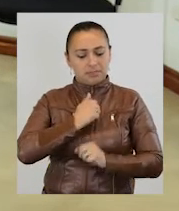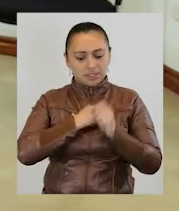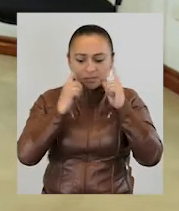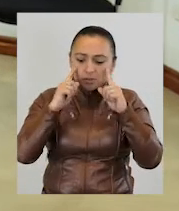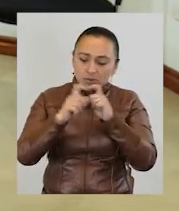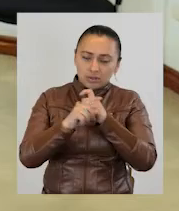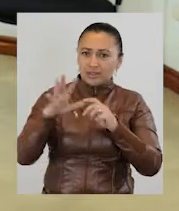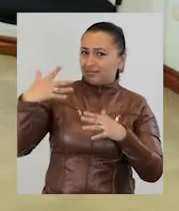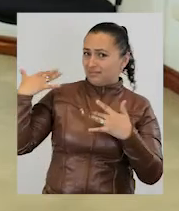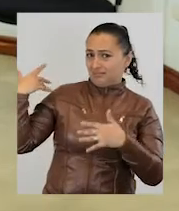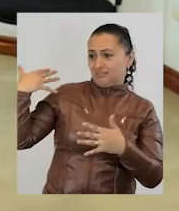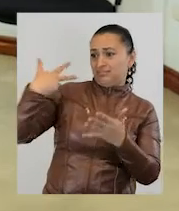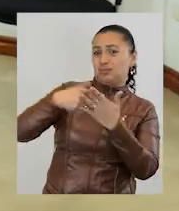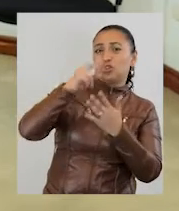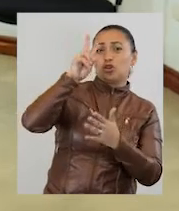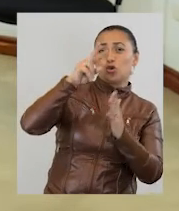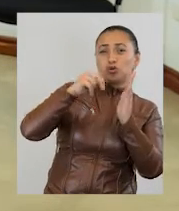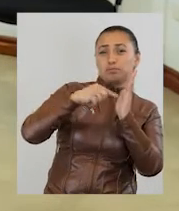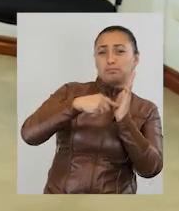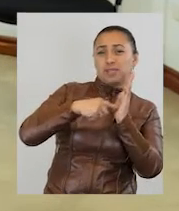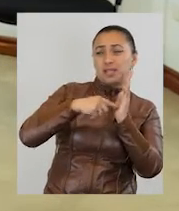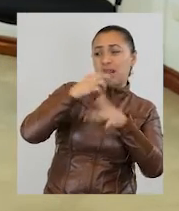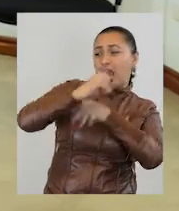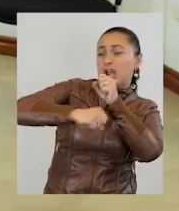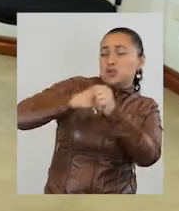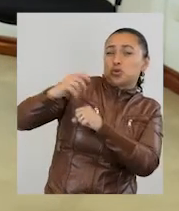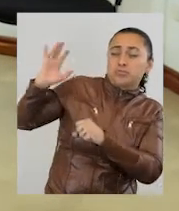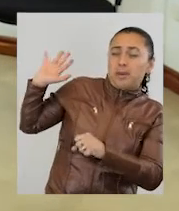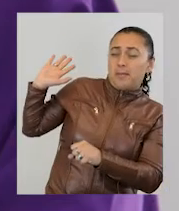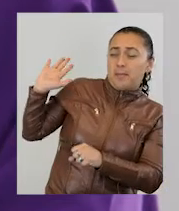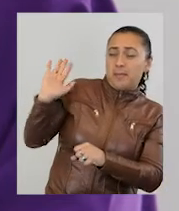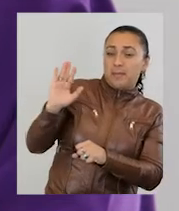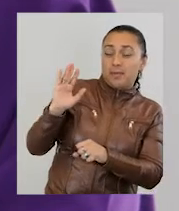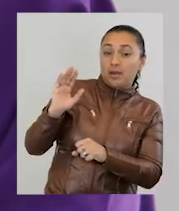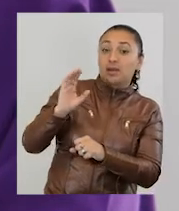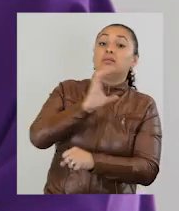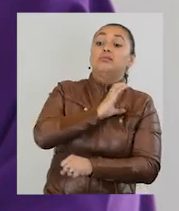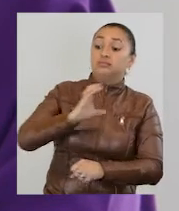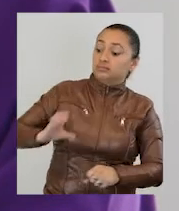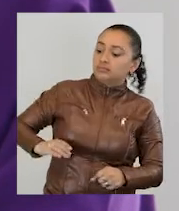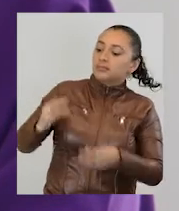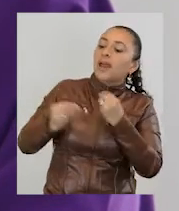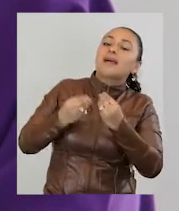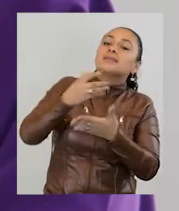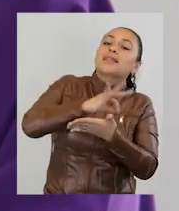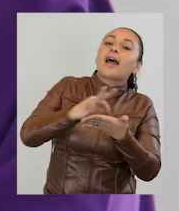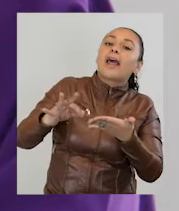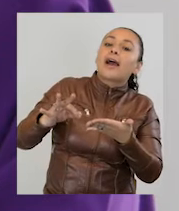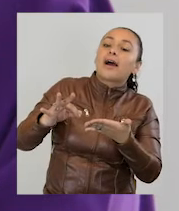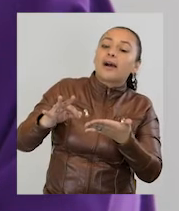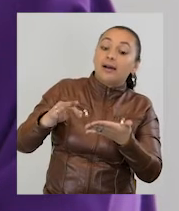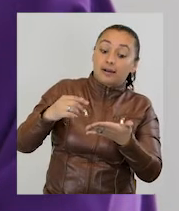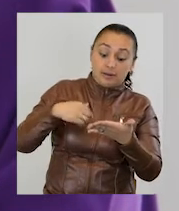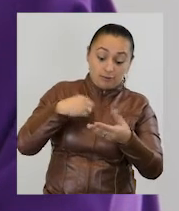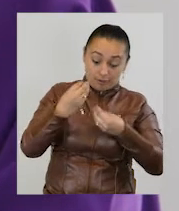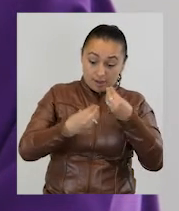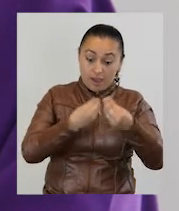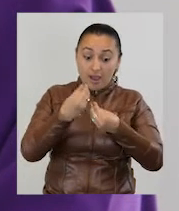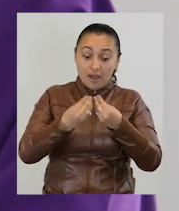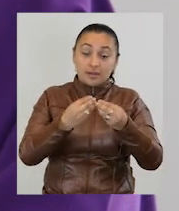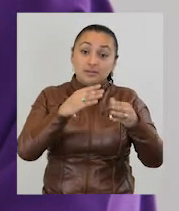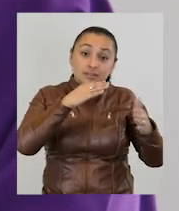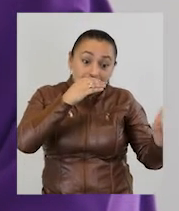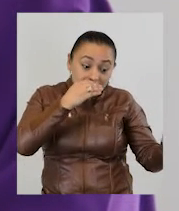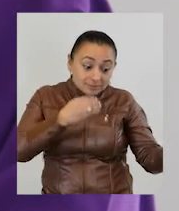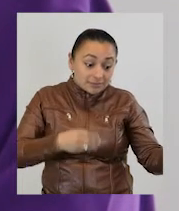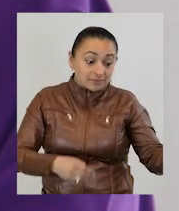cuestionando. Han pasado ya 2000 años desde que Cristo nos dejó una tarea. Lo